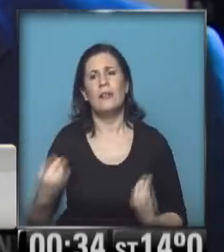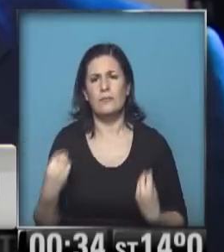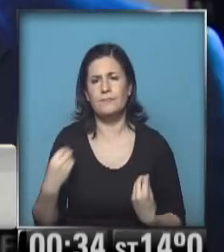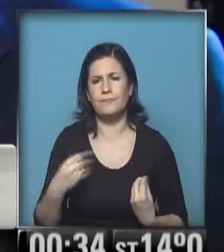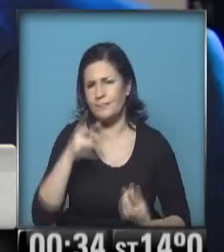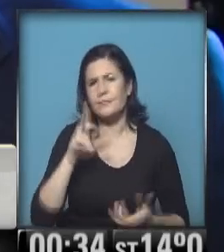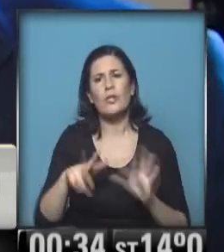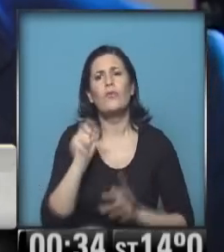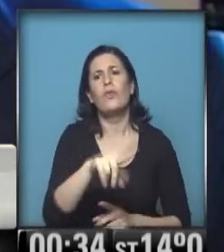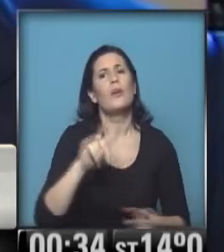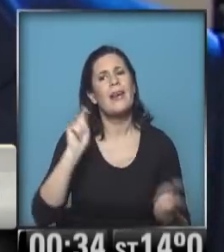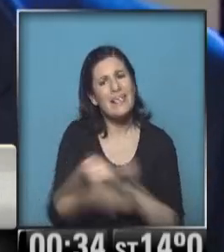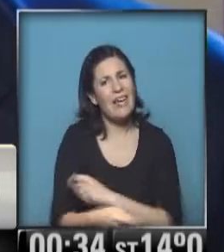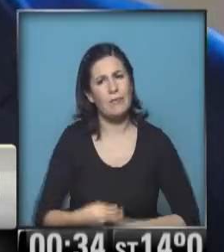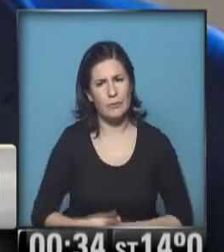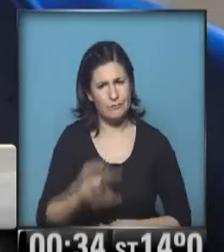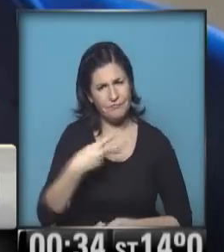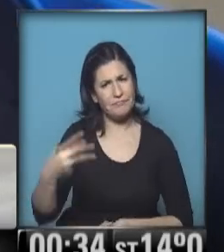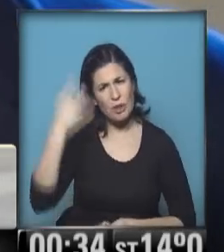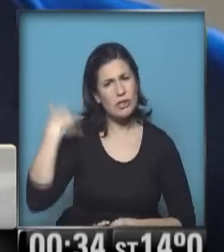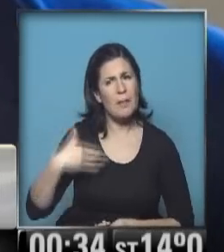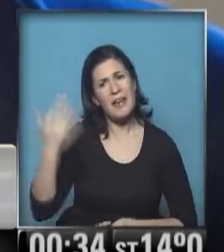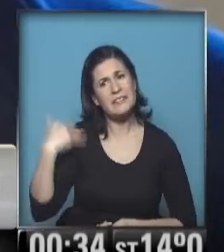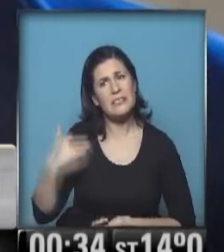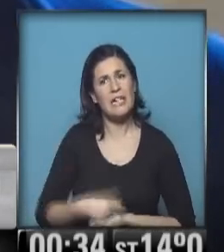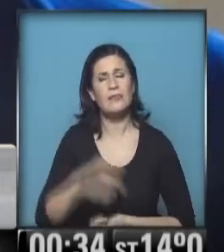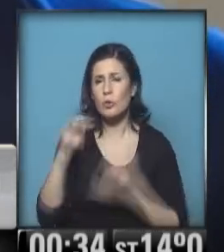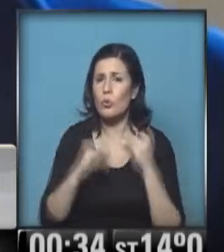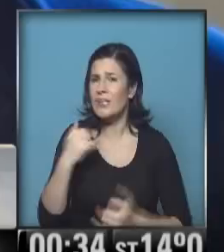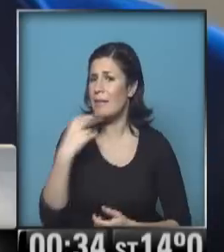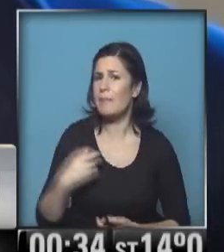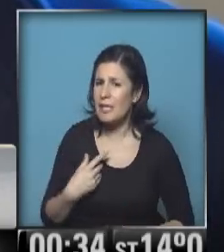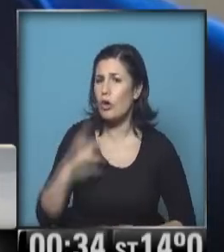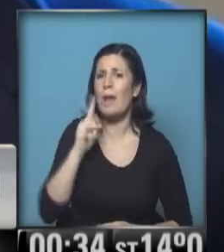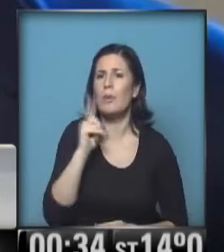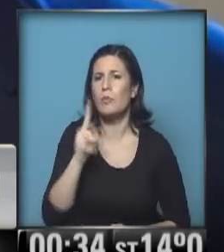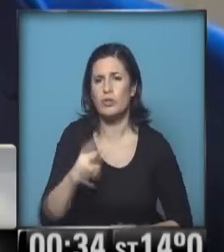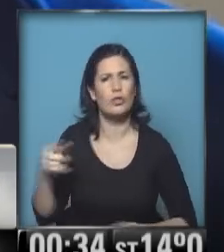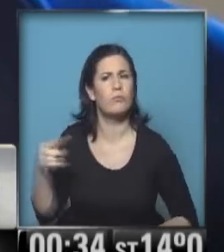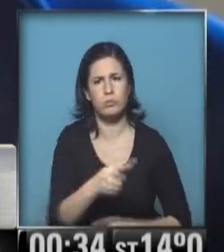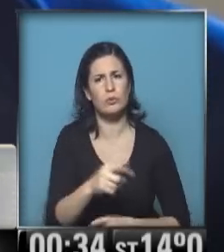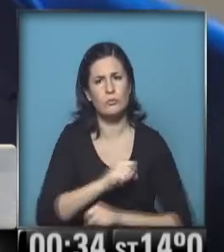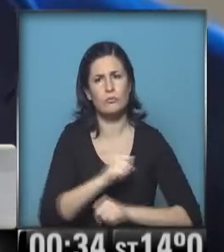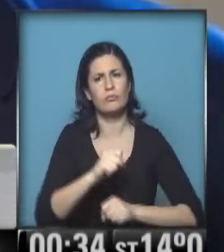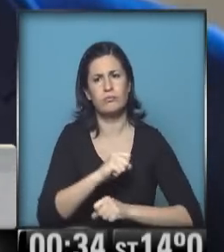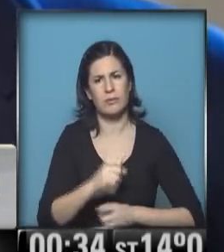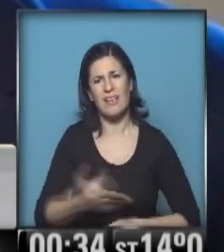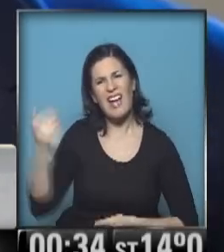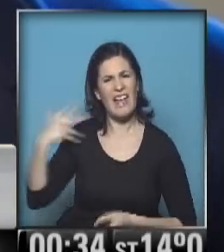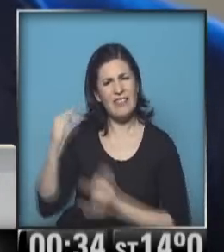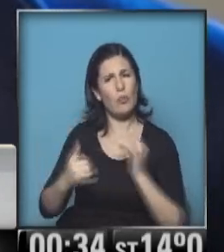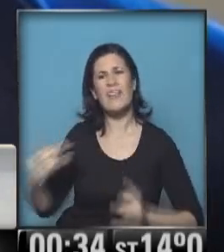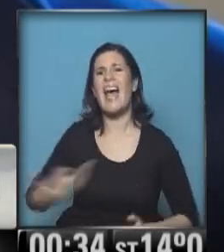su postura, ya que en las últimas semanas reconoció que su hijo fue víctima de un atentado, cuando desde siempre aseguraba que había sido un